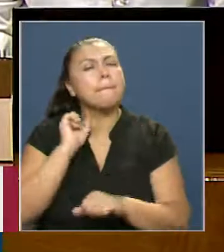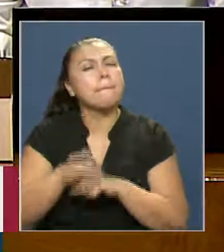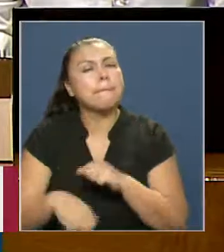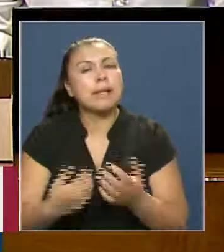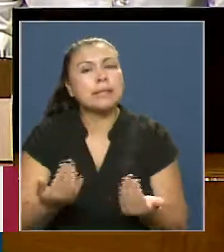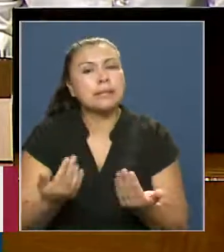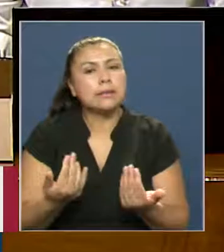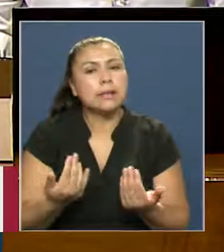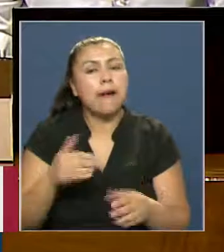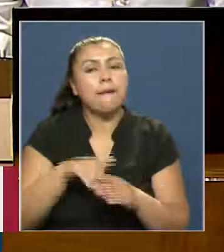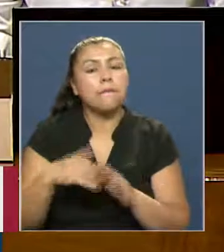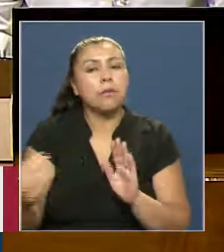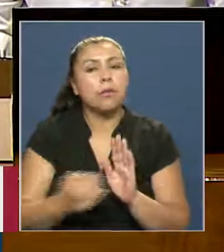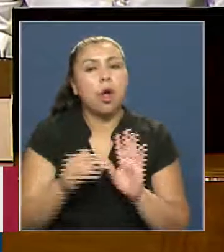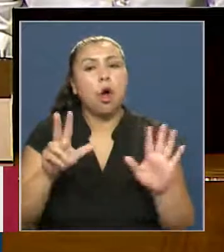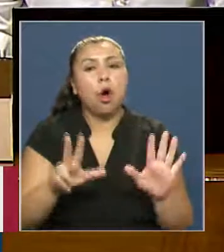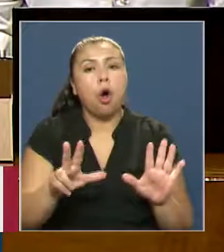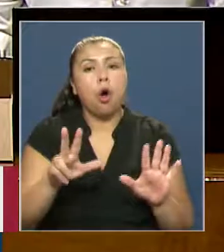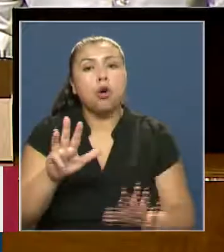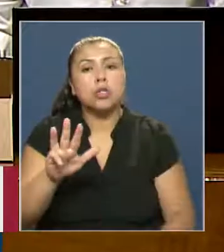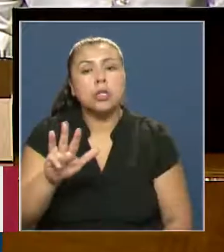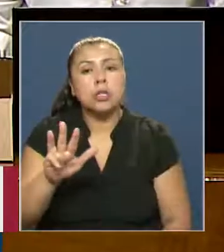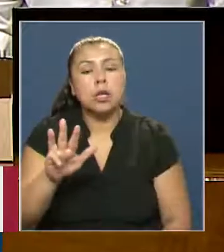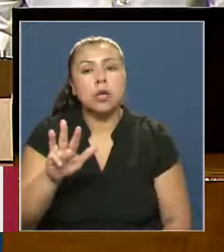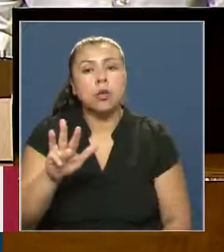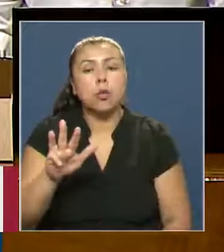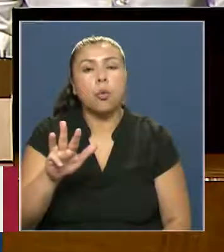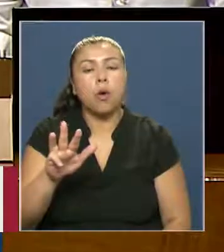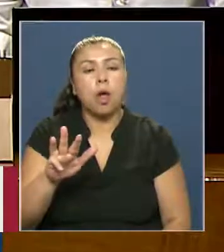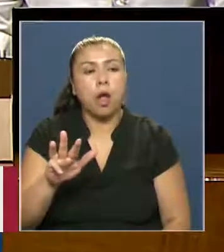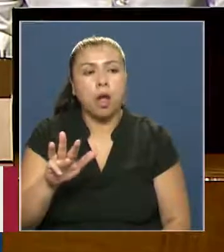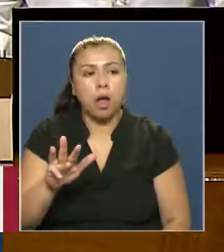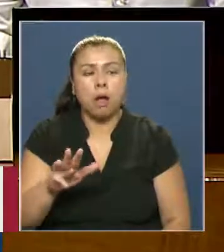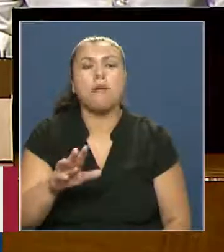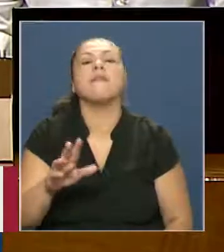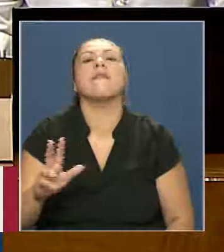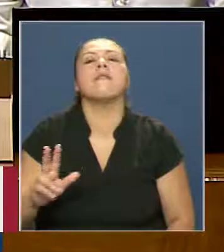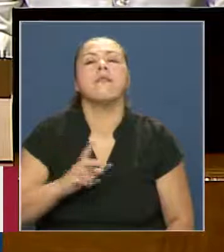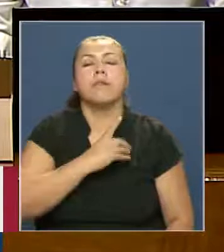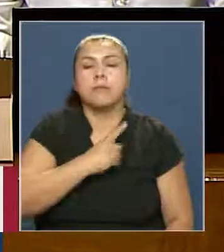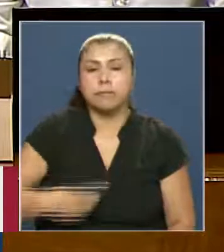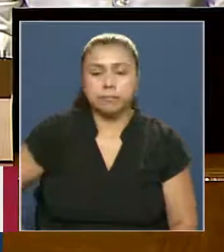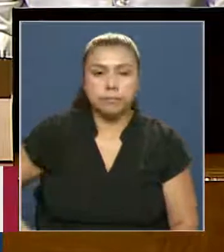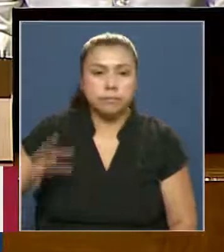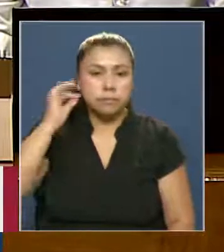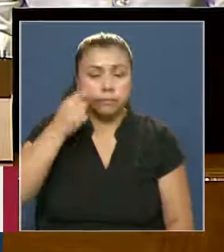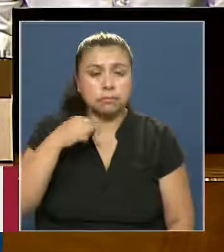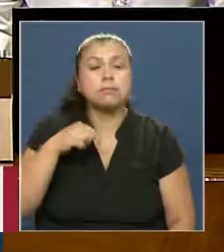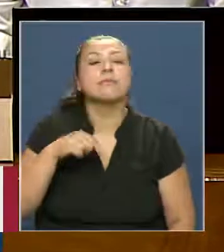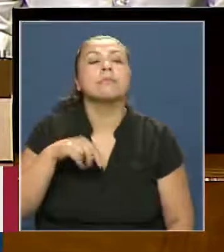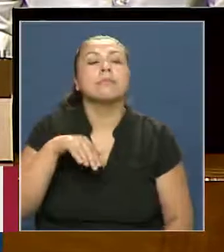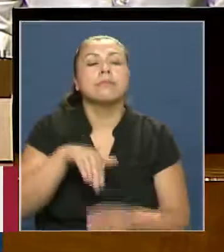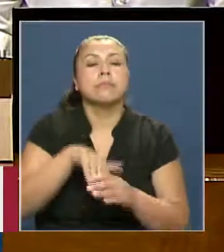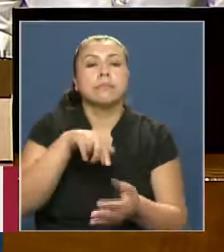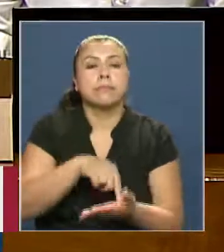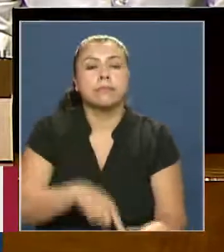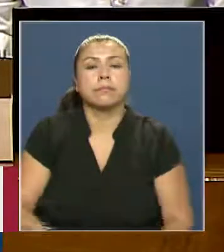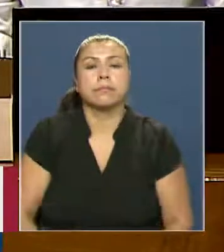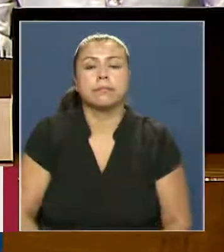del voto favorable de 89 señoras y señores diputados. En votación.